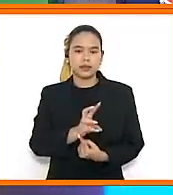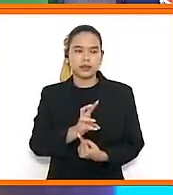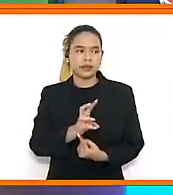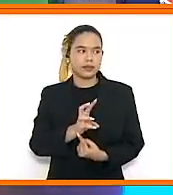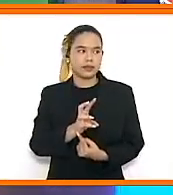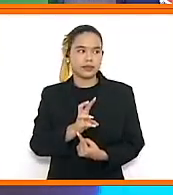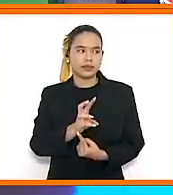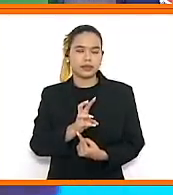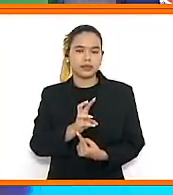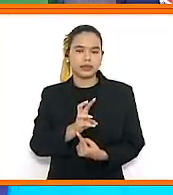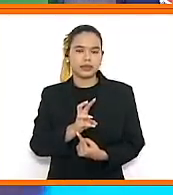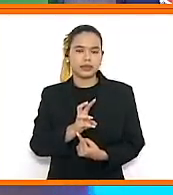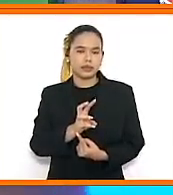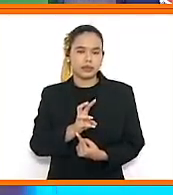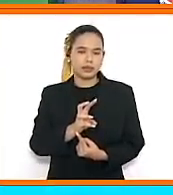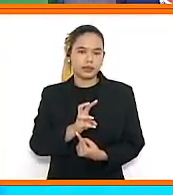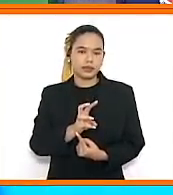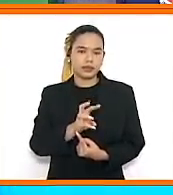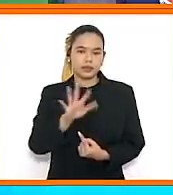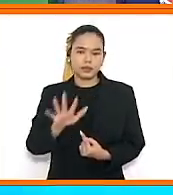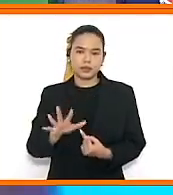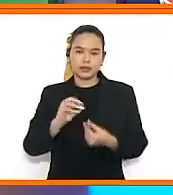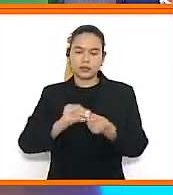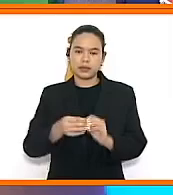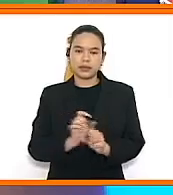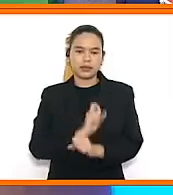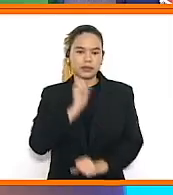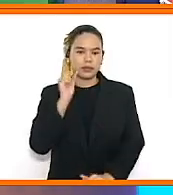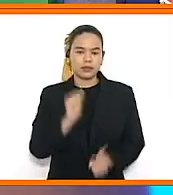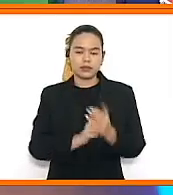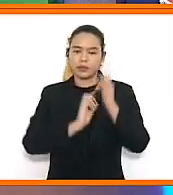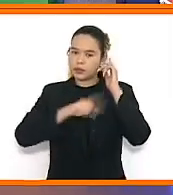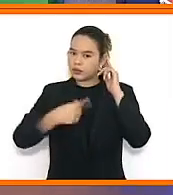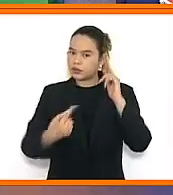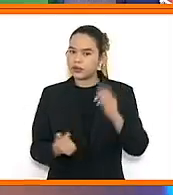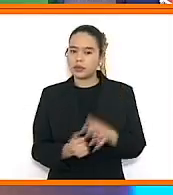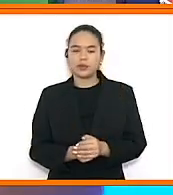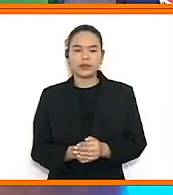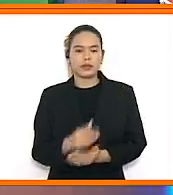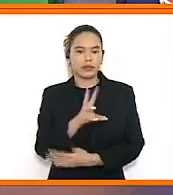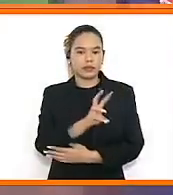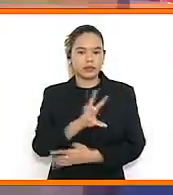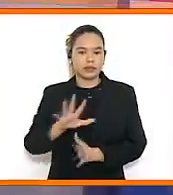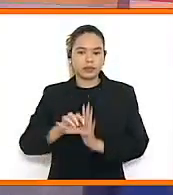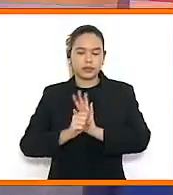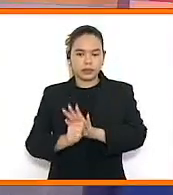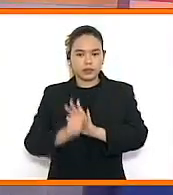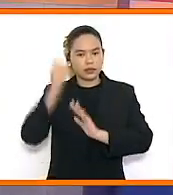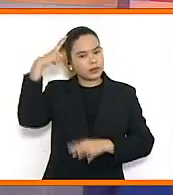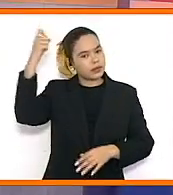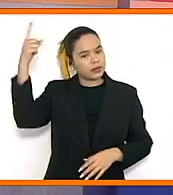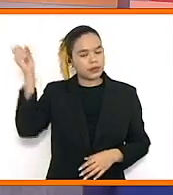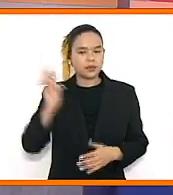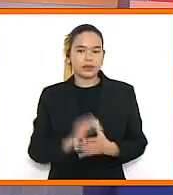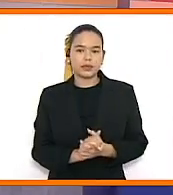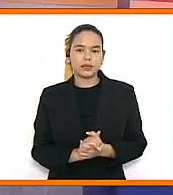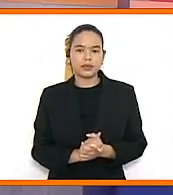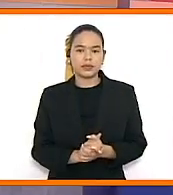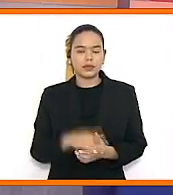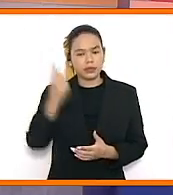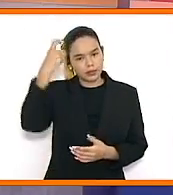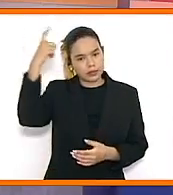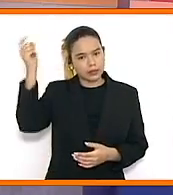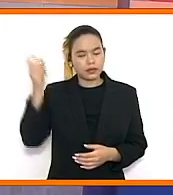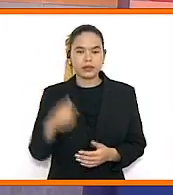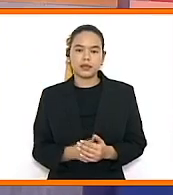segundo dígito, 5. Número favorecido para diaria es el 65 con su símbolo